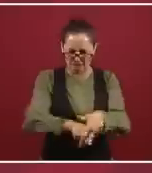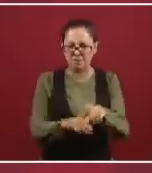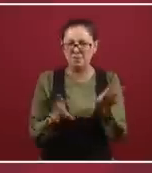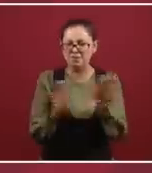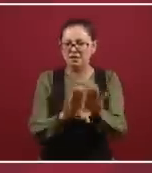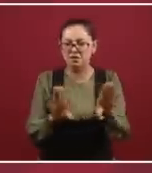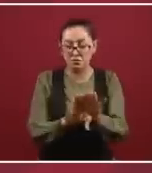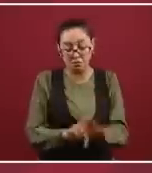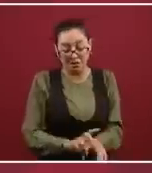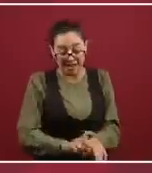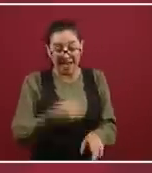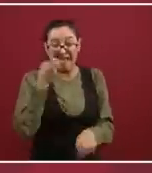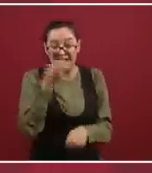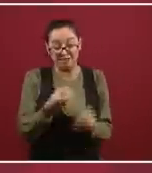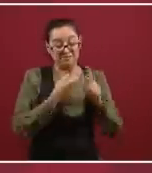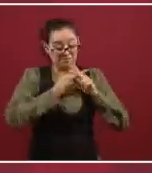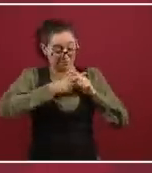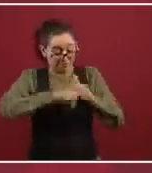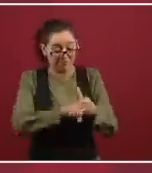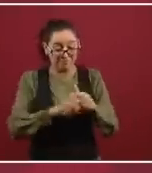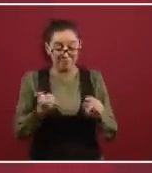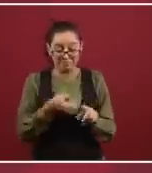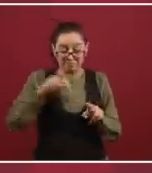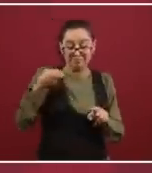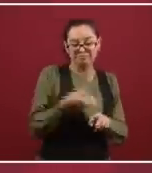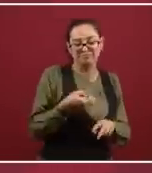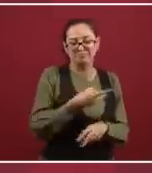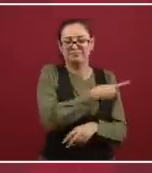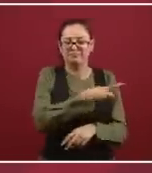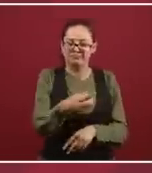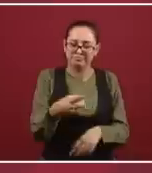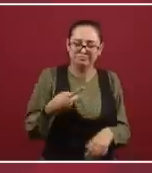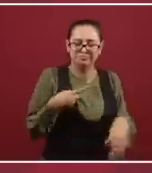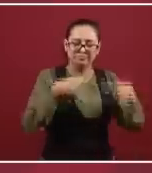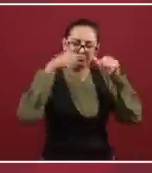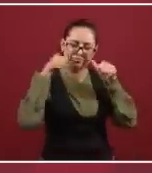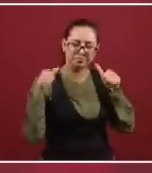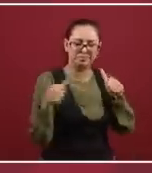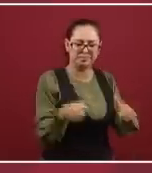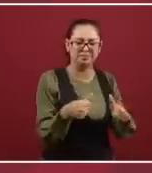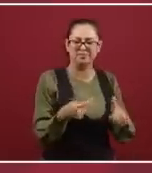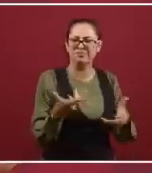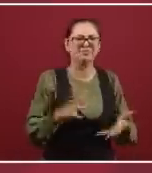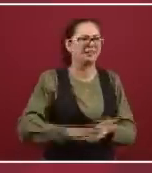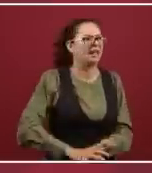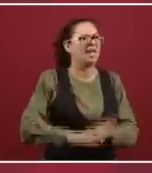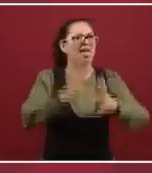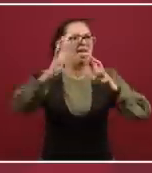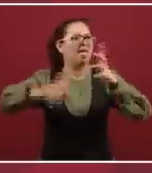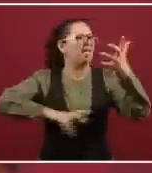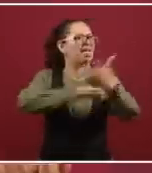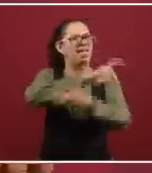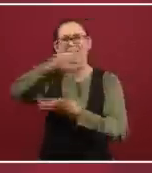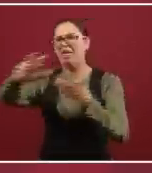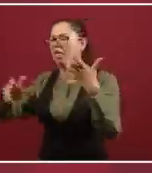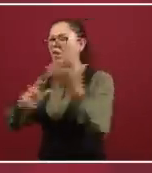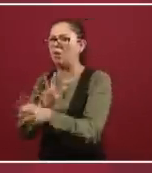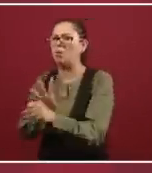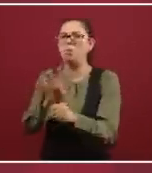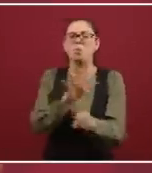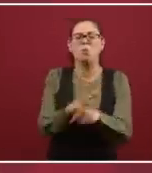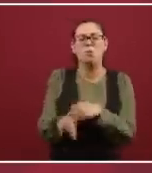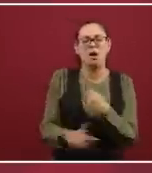esta situación de inseguridad que se está viviendo. ¿Qué originó todo esto? Pues el